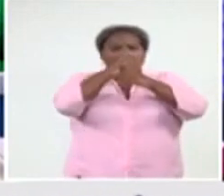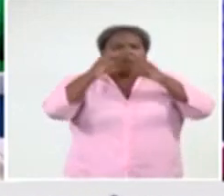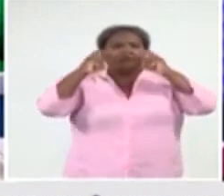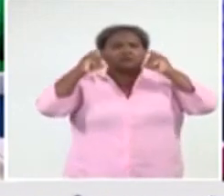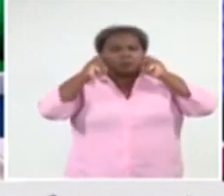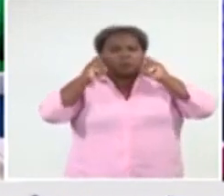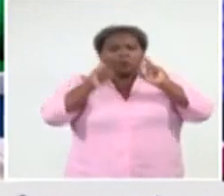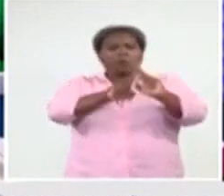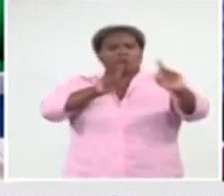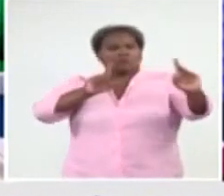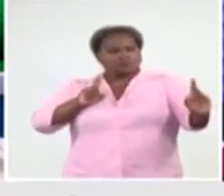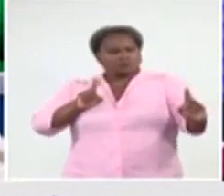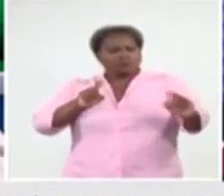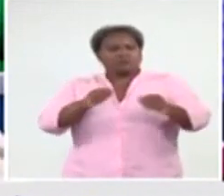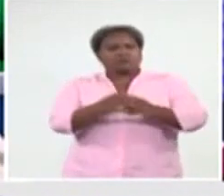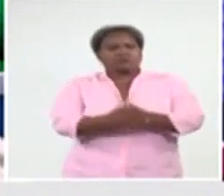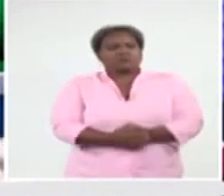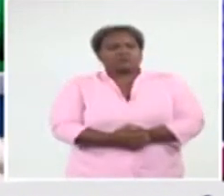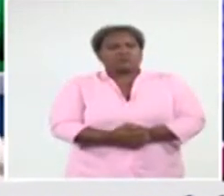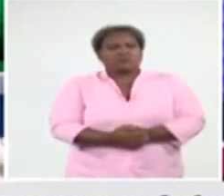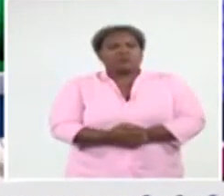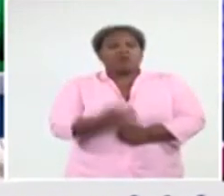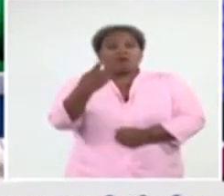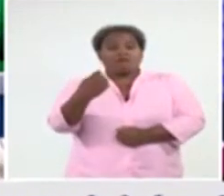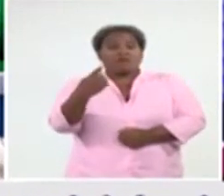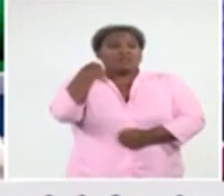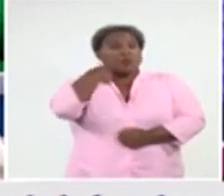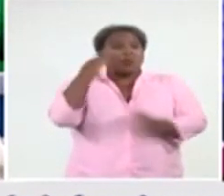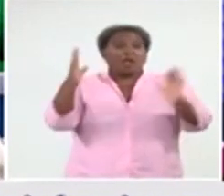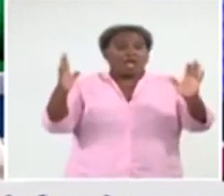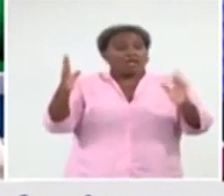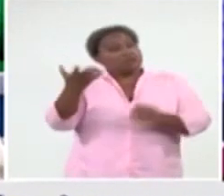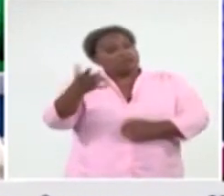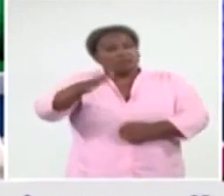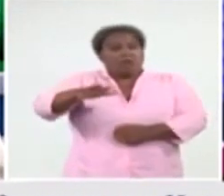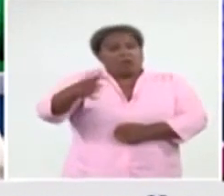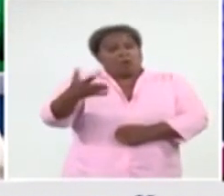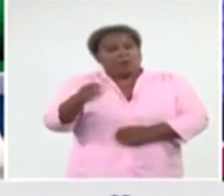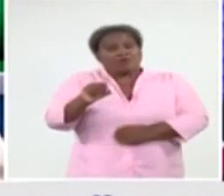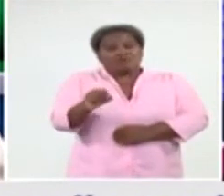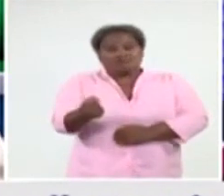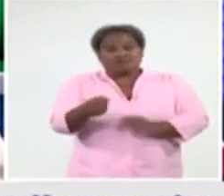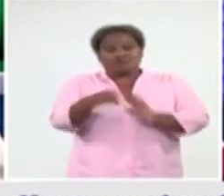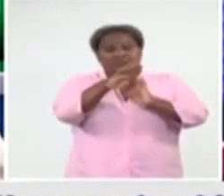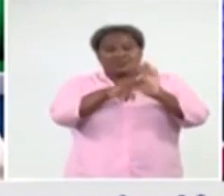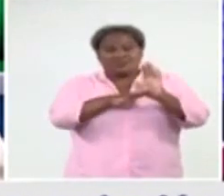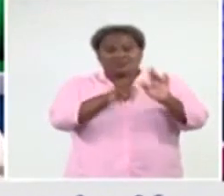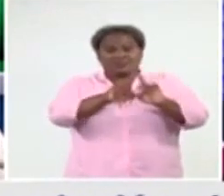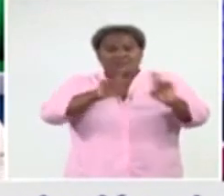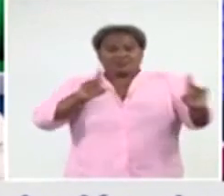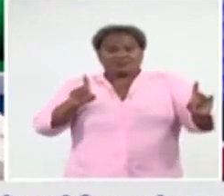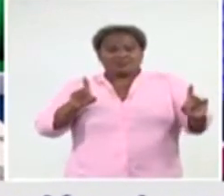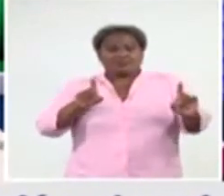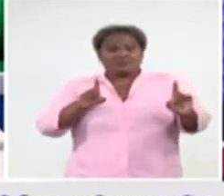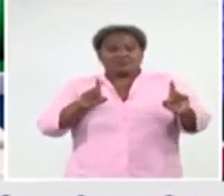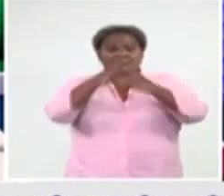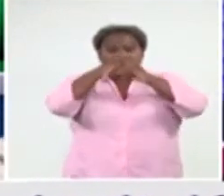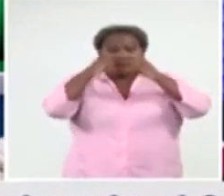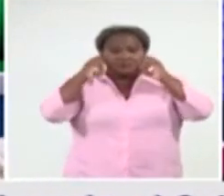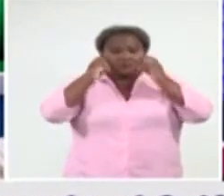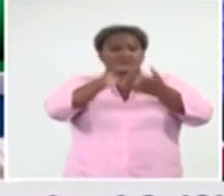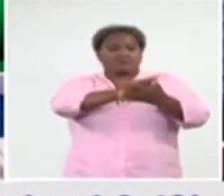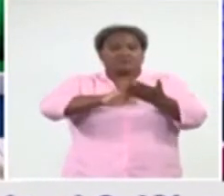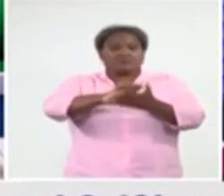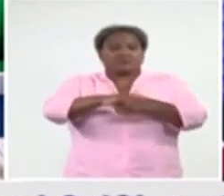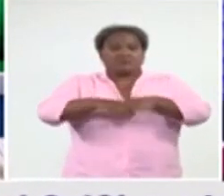creo que vamos a tener todavía un año con medidas de restricción pero que indiscutiblemente vamos a estar en mejores